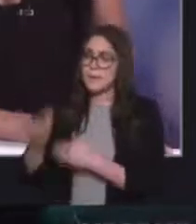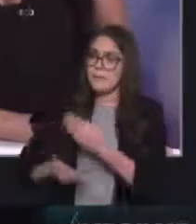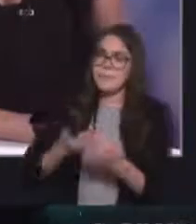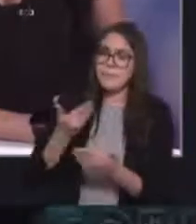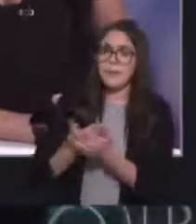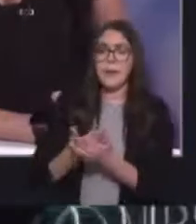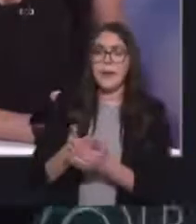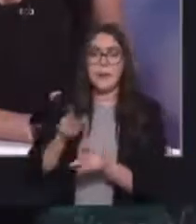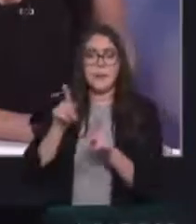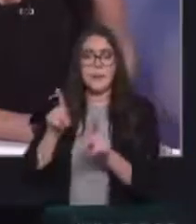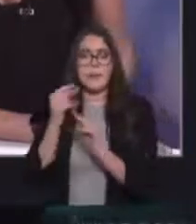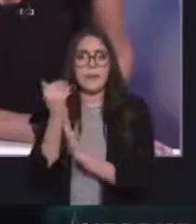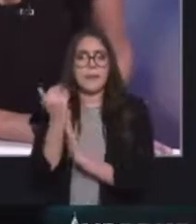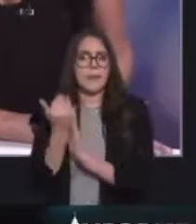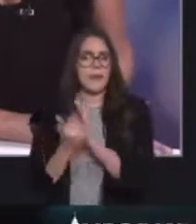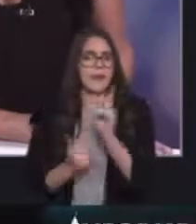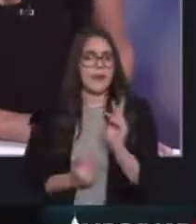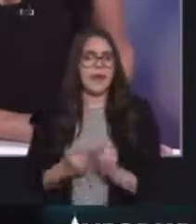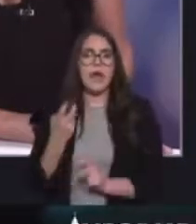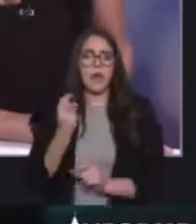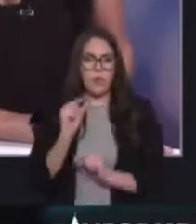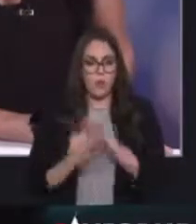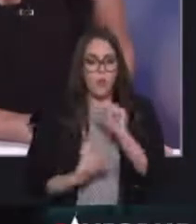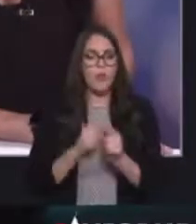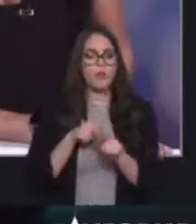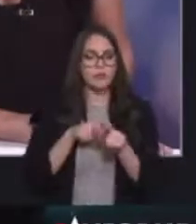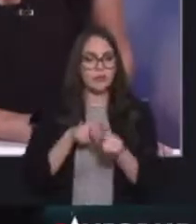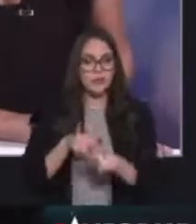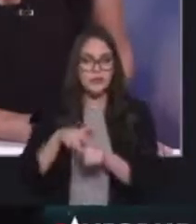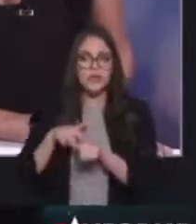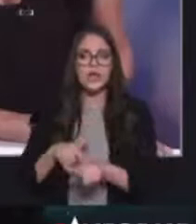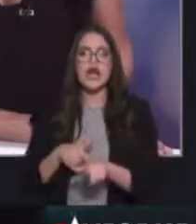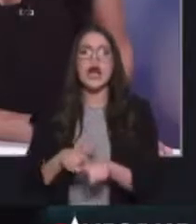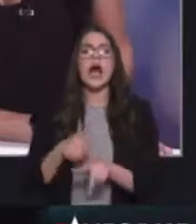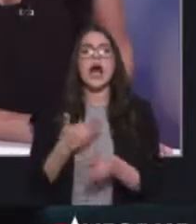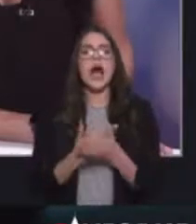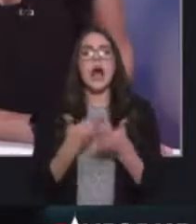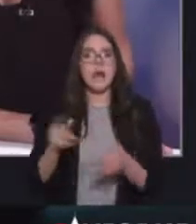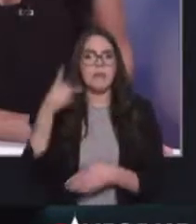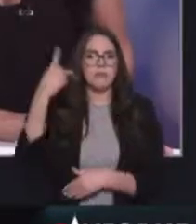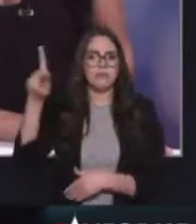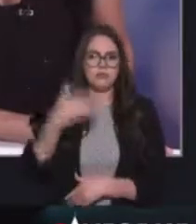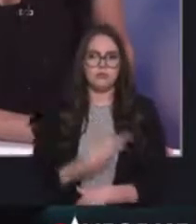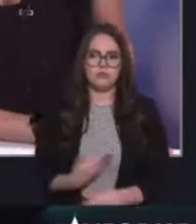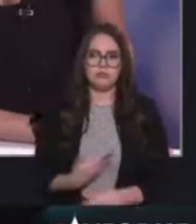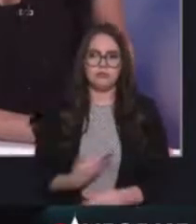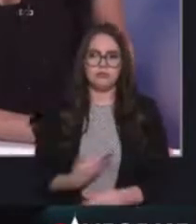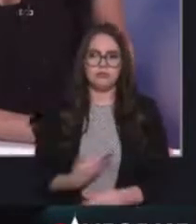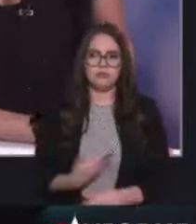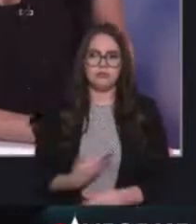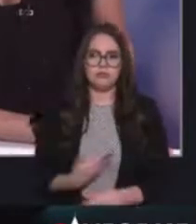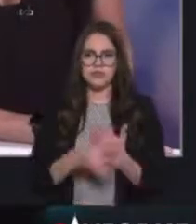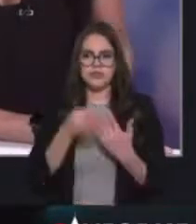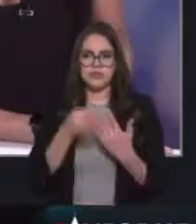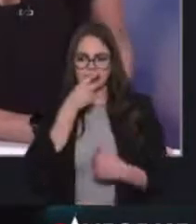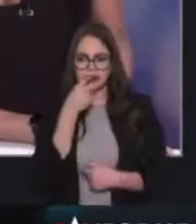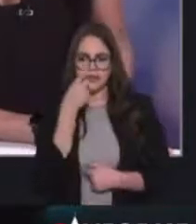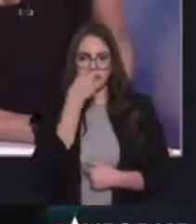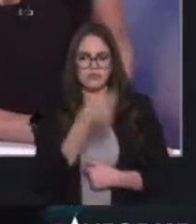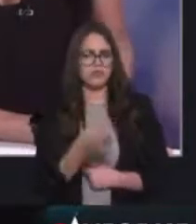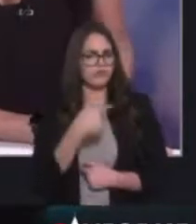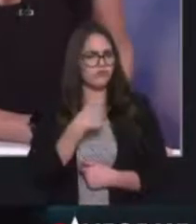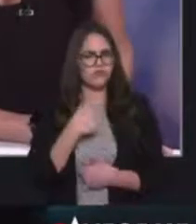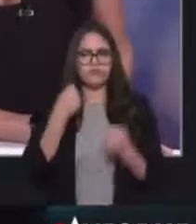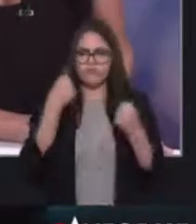quiten los privilegios. Entonces en eso estamos y por eso se habla ahora, el presidente lo dice con frecuencia y nosotros estamos muy